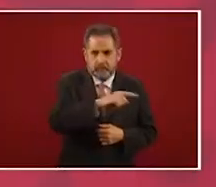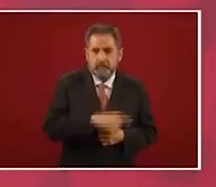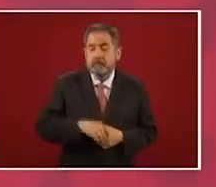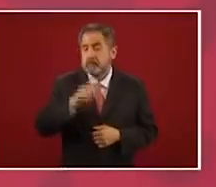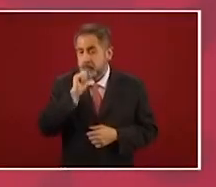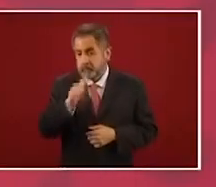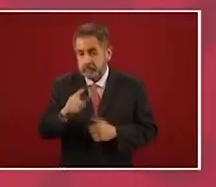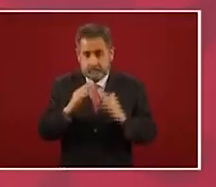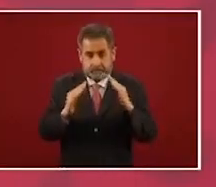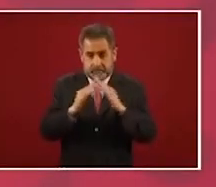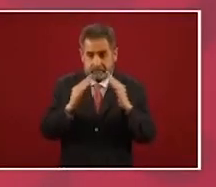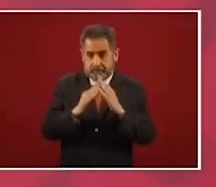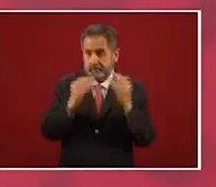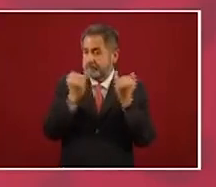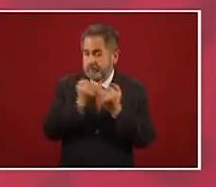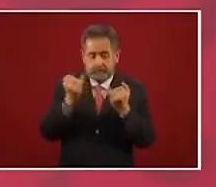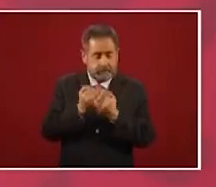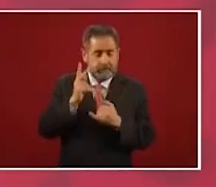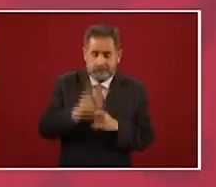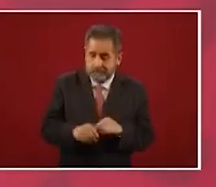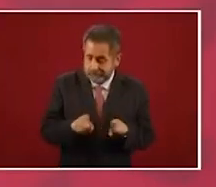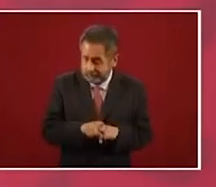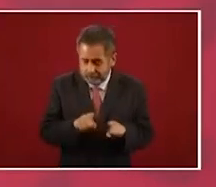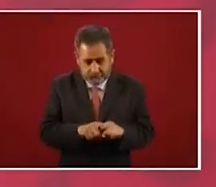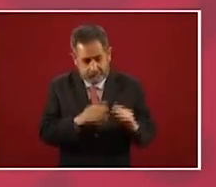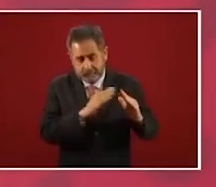vivienda, igual.